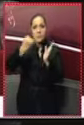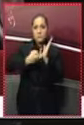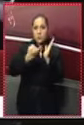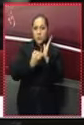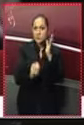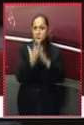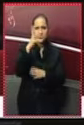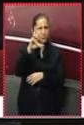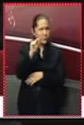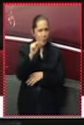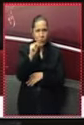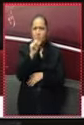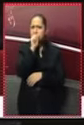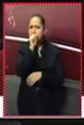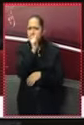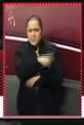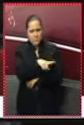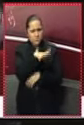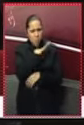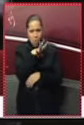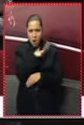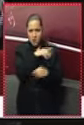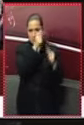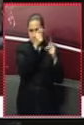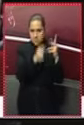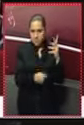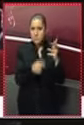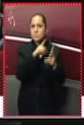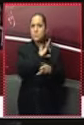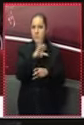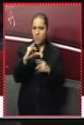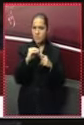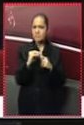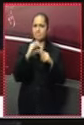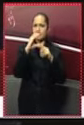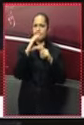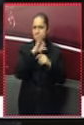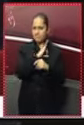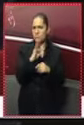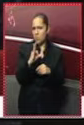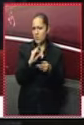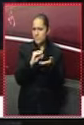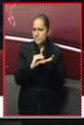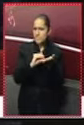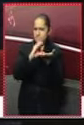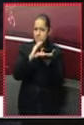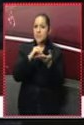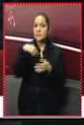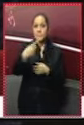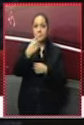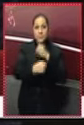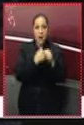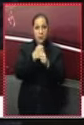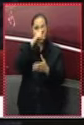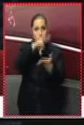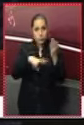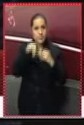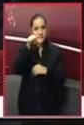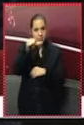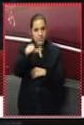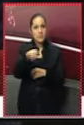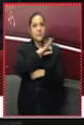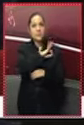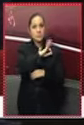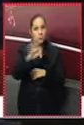incrementar los que ya existían. Y en 2016 empezaremos con un nuevo horizonte de